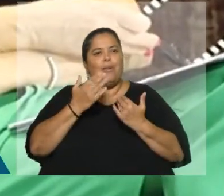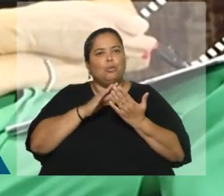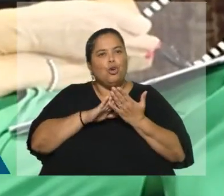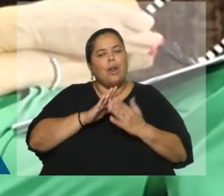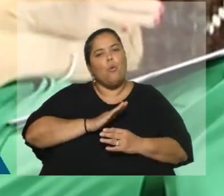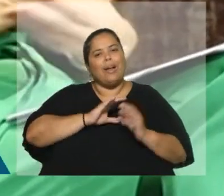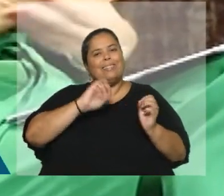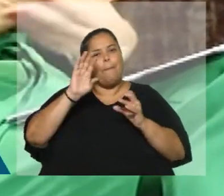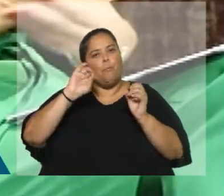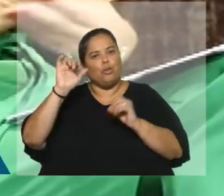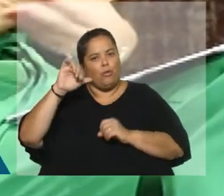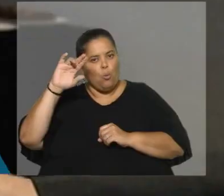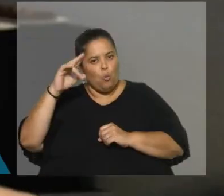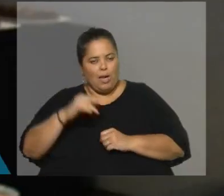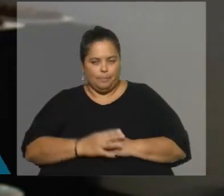Uruguay.